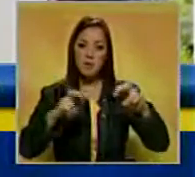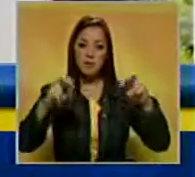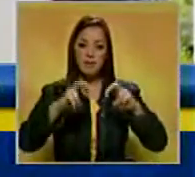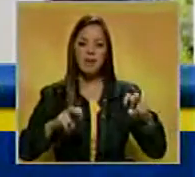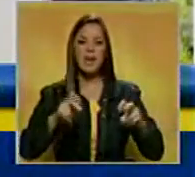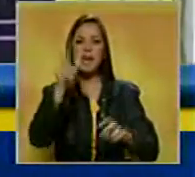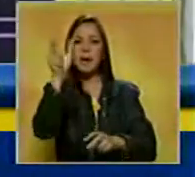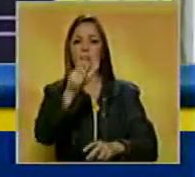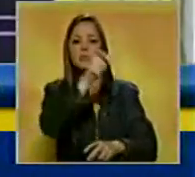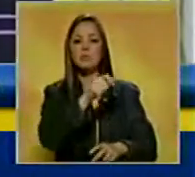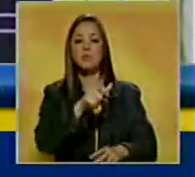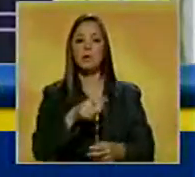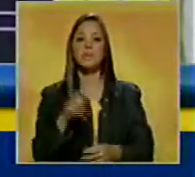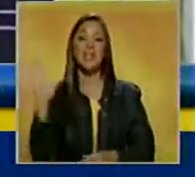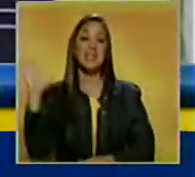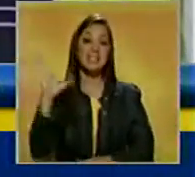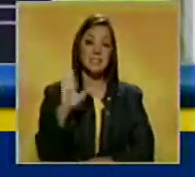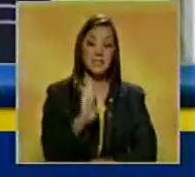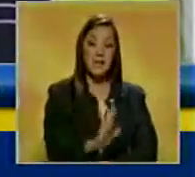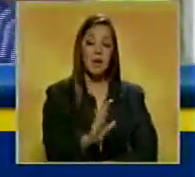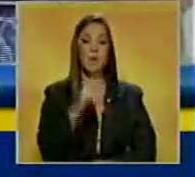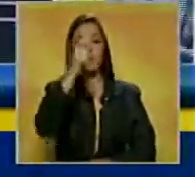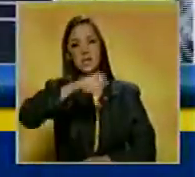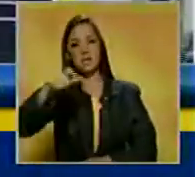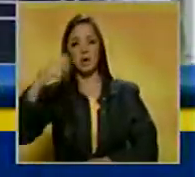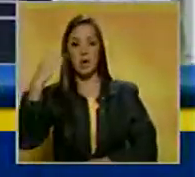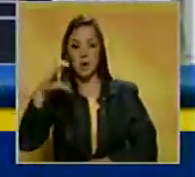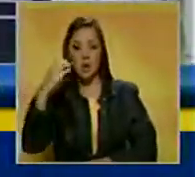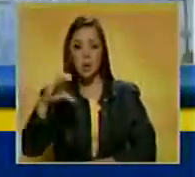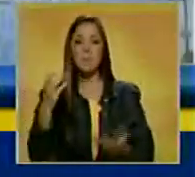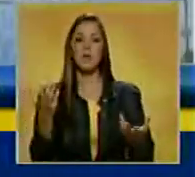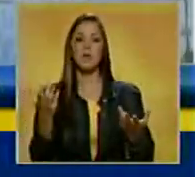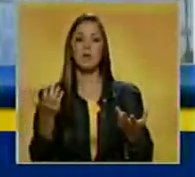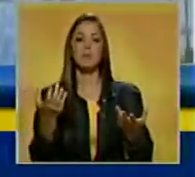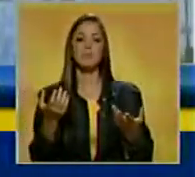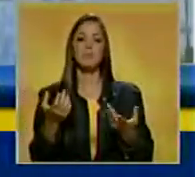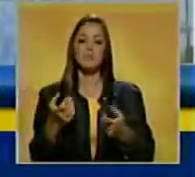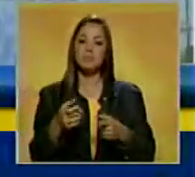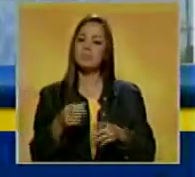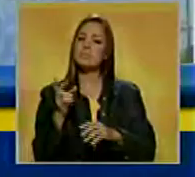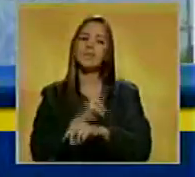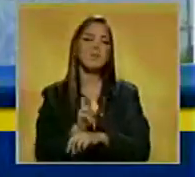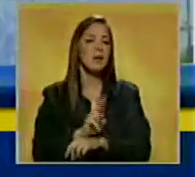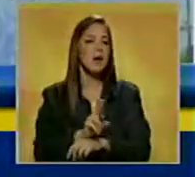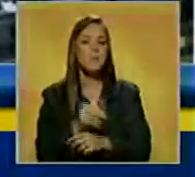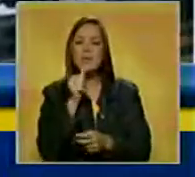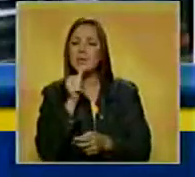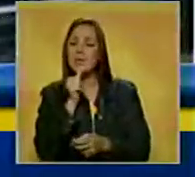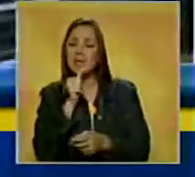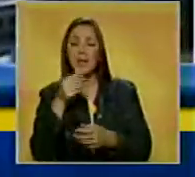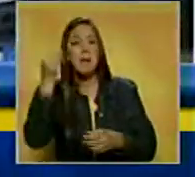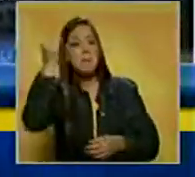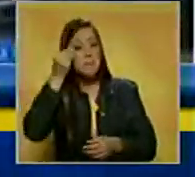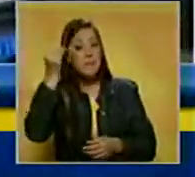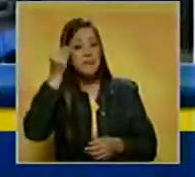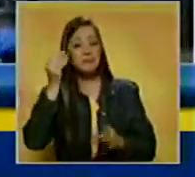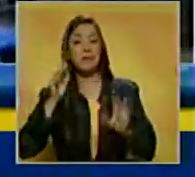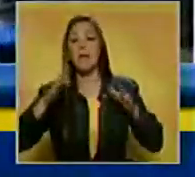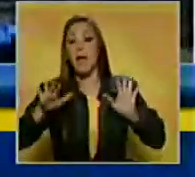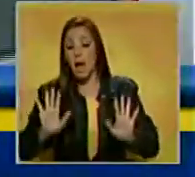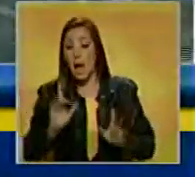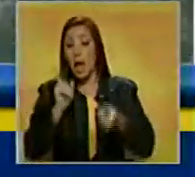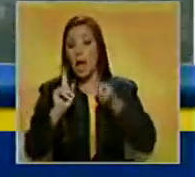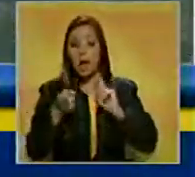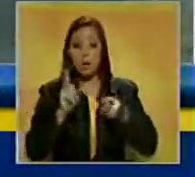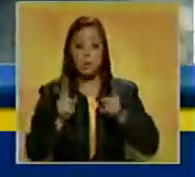acudido ciudadanos de nacionalidad colombiana, quienes piden sean identificadas cuanto antes las personas, pues creen que se trate de algunos ciudadanos